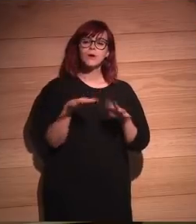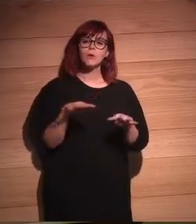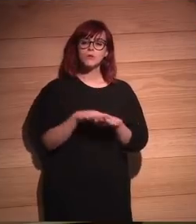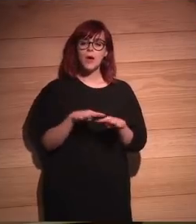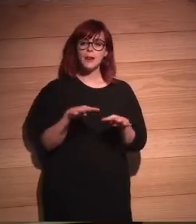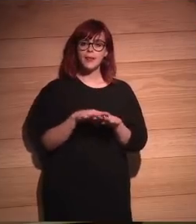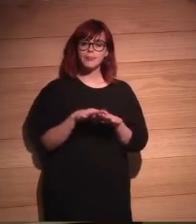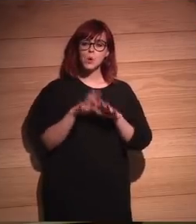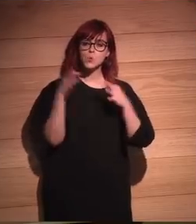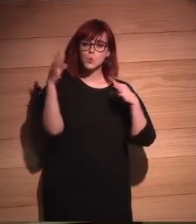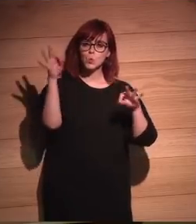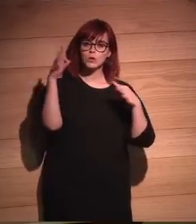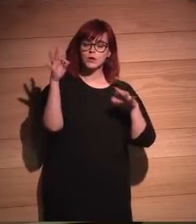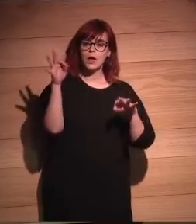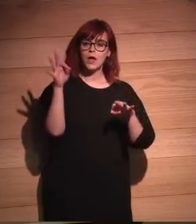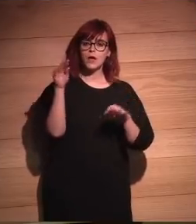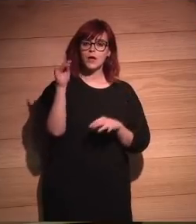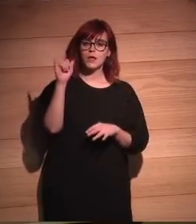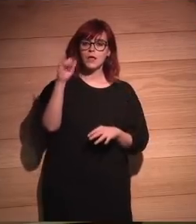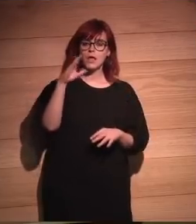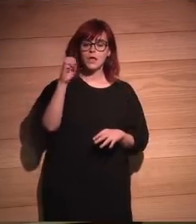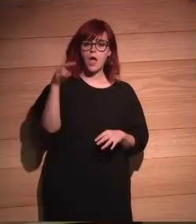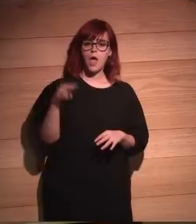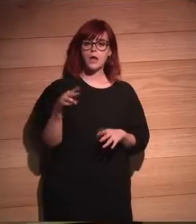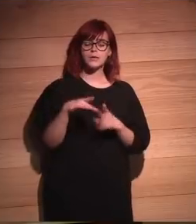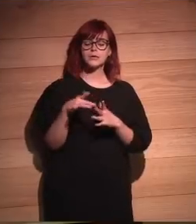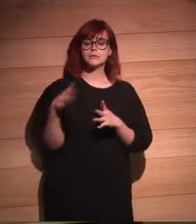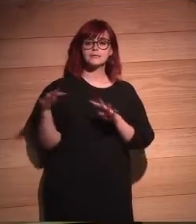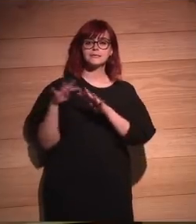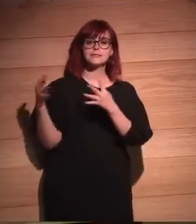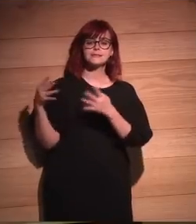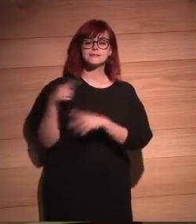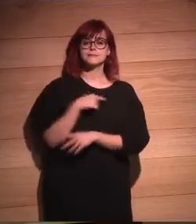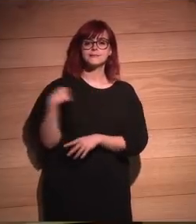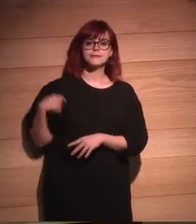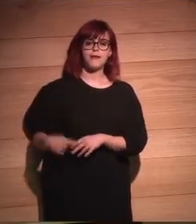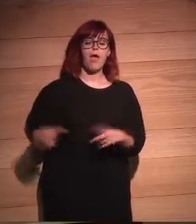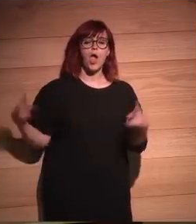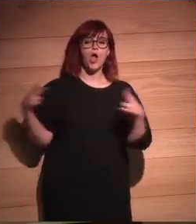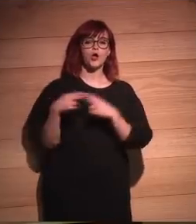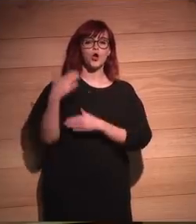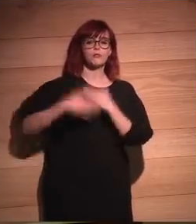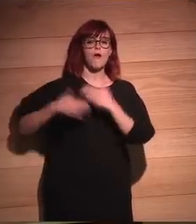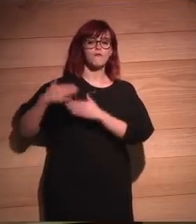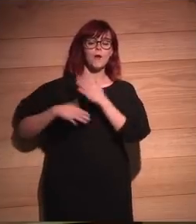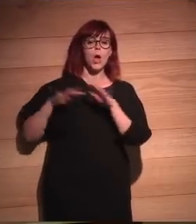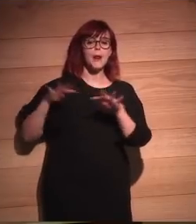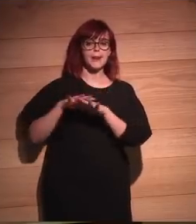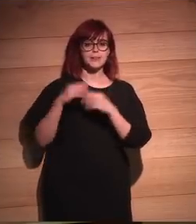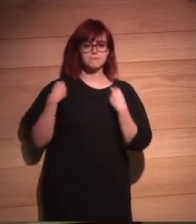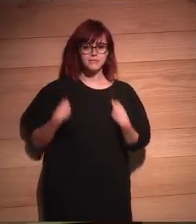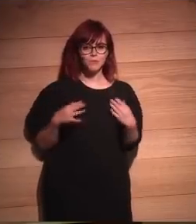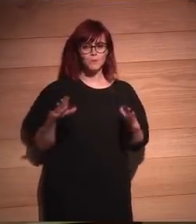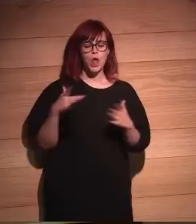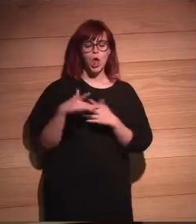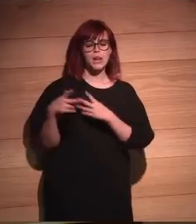red única, ¿no?, que es esa que gestiona ICANN, y que, bueno, China le pone su cortafuegos, pero está dentro de la misma red física.